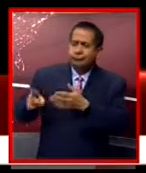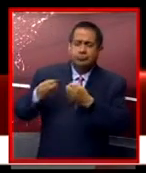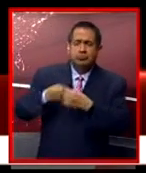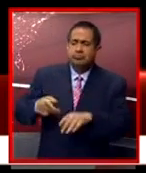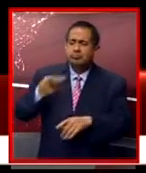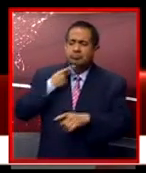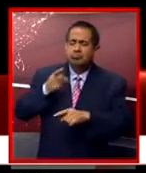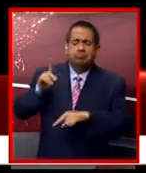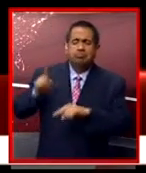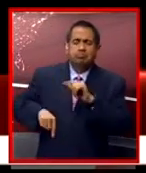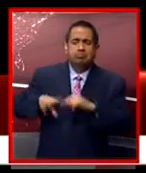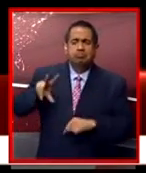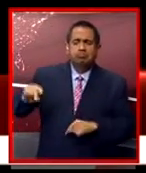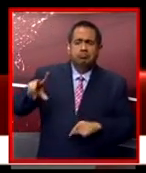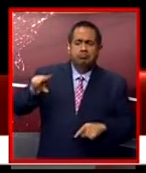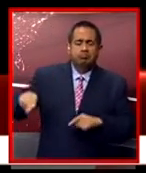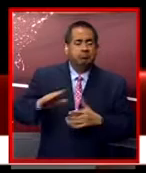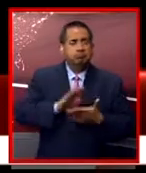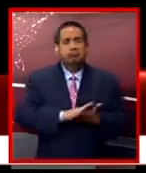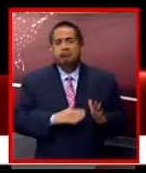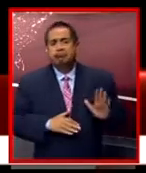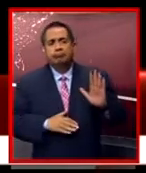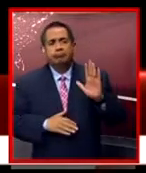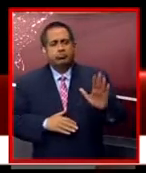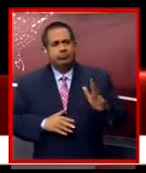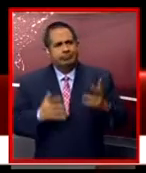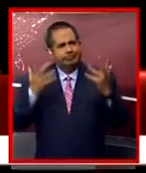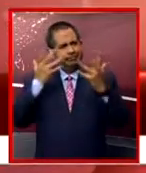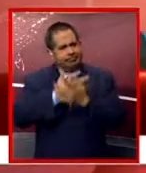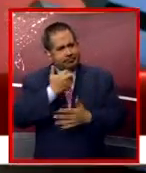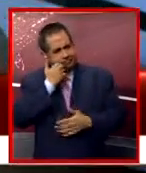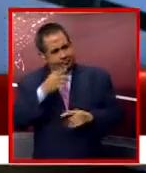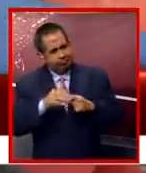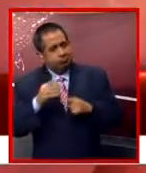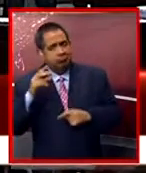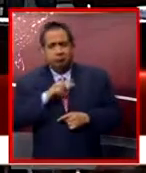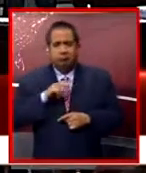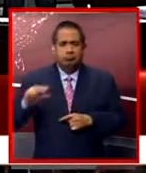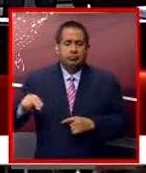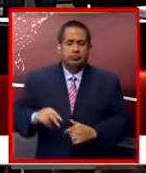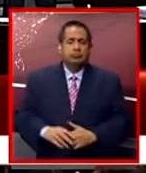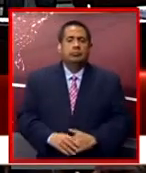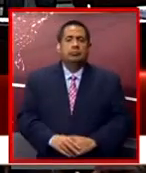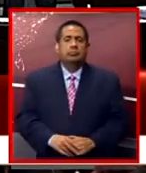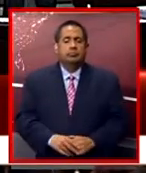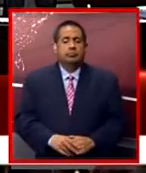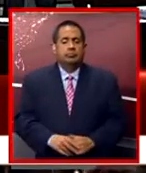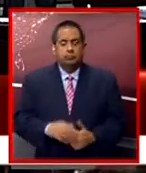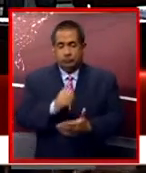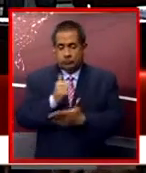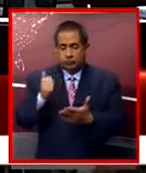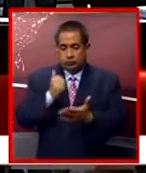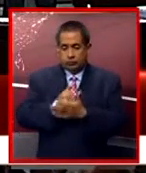como diputados de presentar nuestras reservas. Para la Ciudad de México, para que